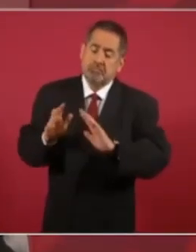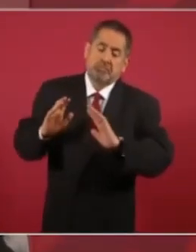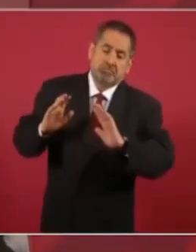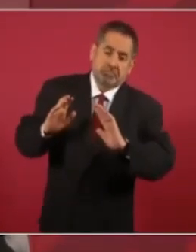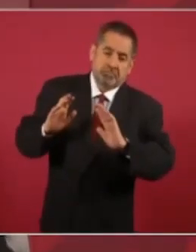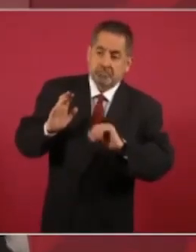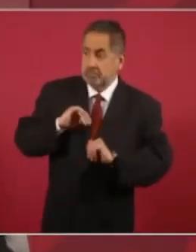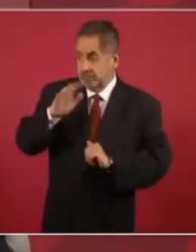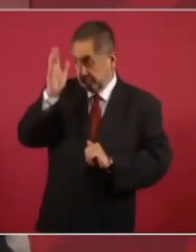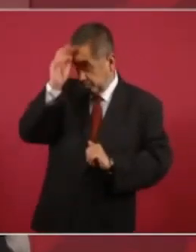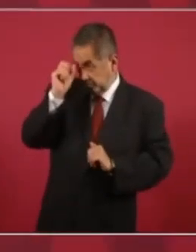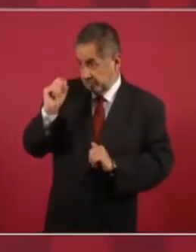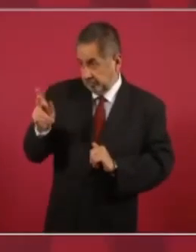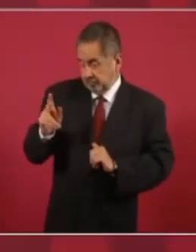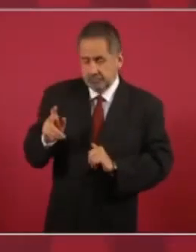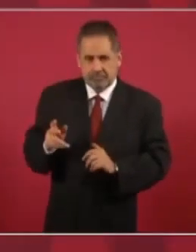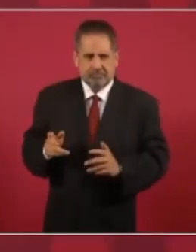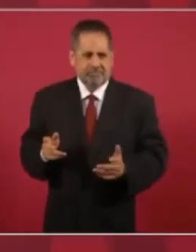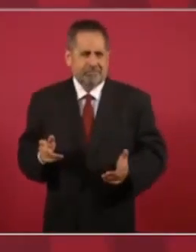¿Estás de acuerdo?